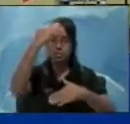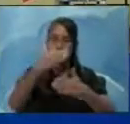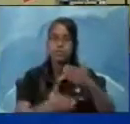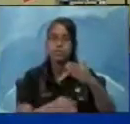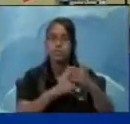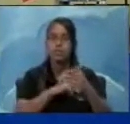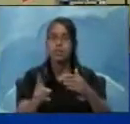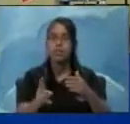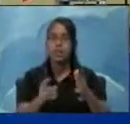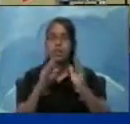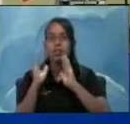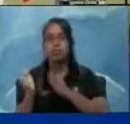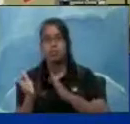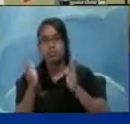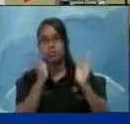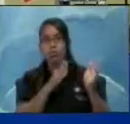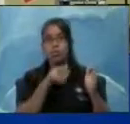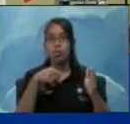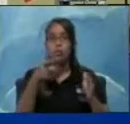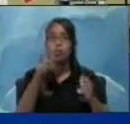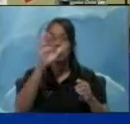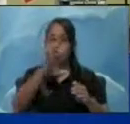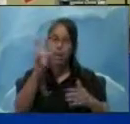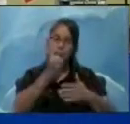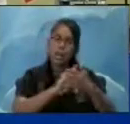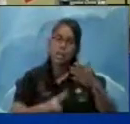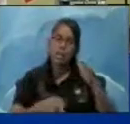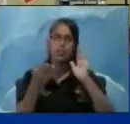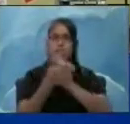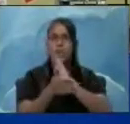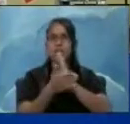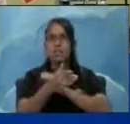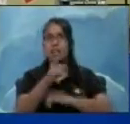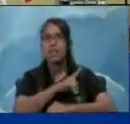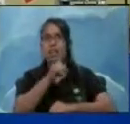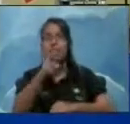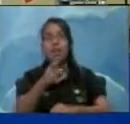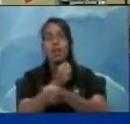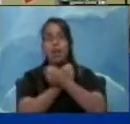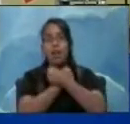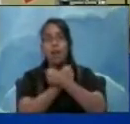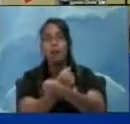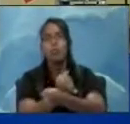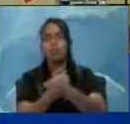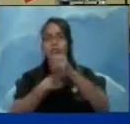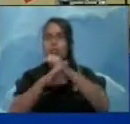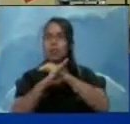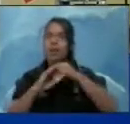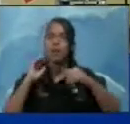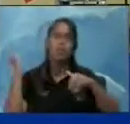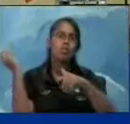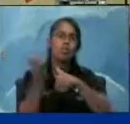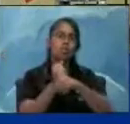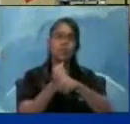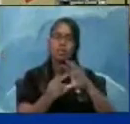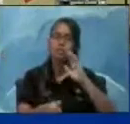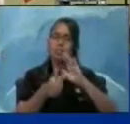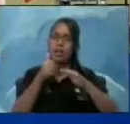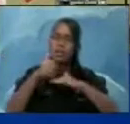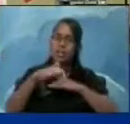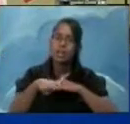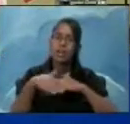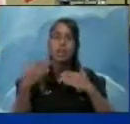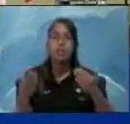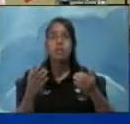y el contexto cuando usted está leyendo acerca de el amor Usted va a encontrar más allá Qué tipo de